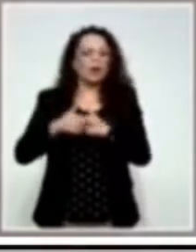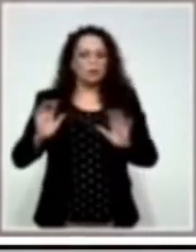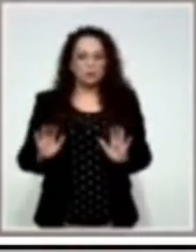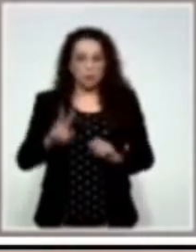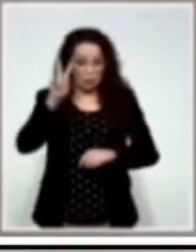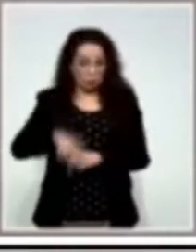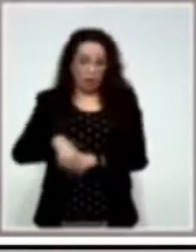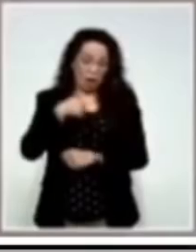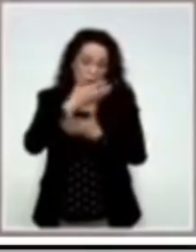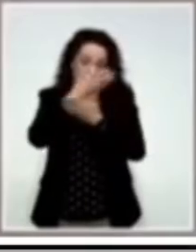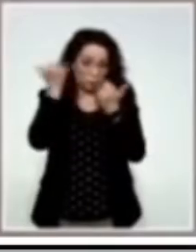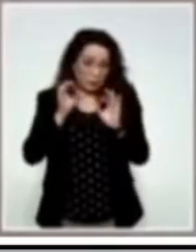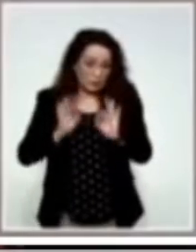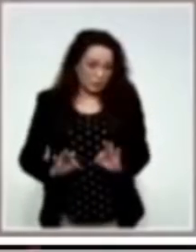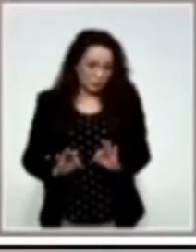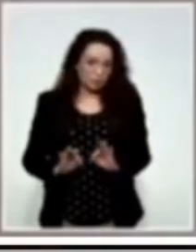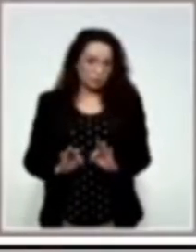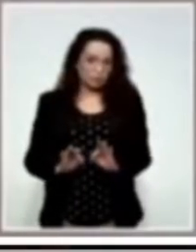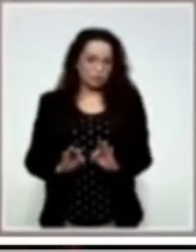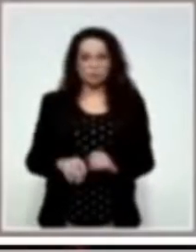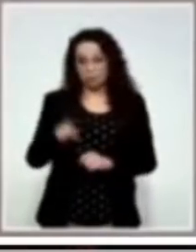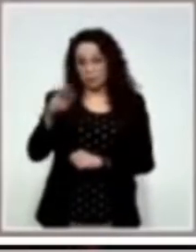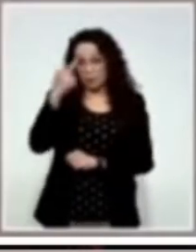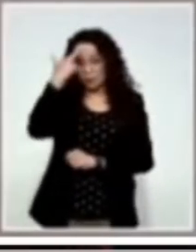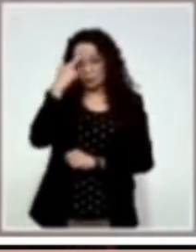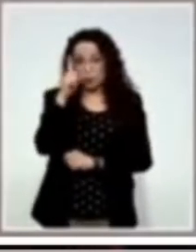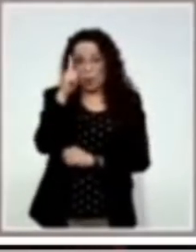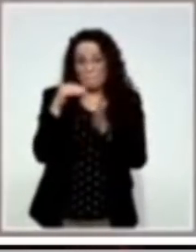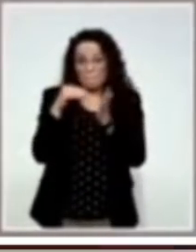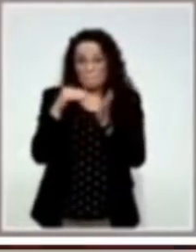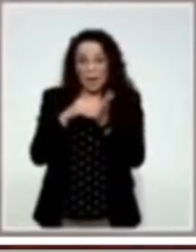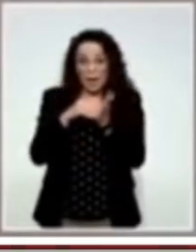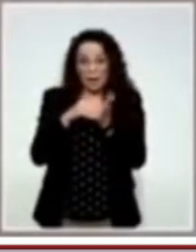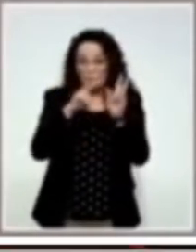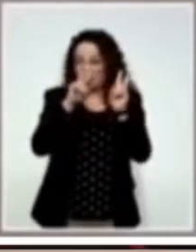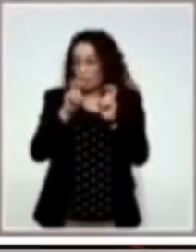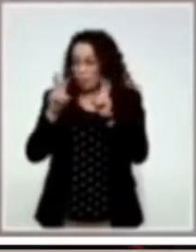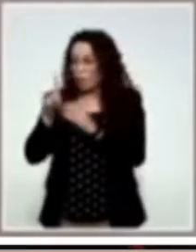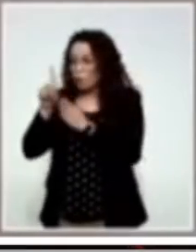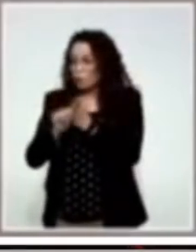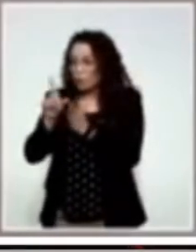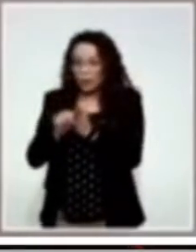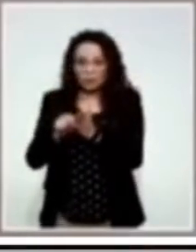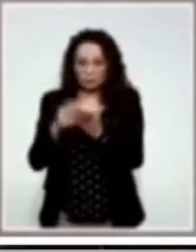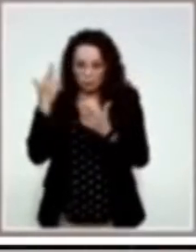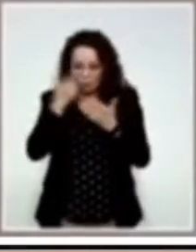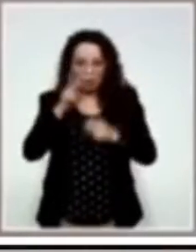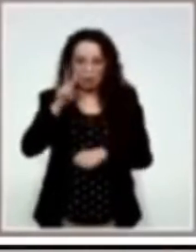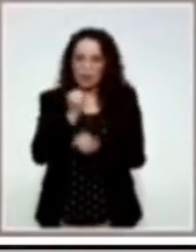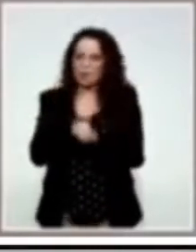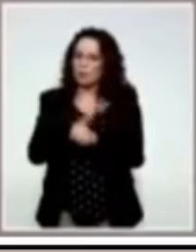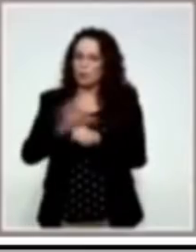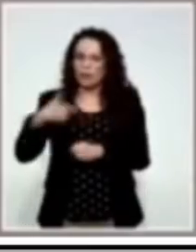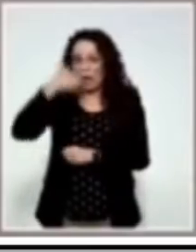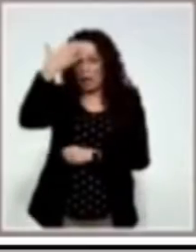sé. Recuerden ustedes que entran alrededor de 1,000 asuntos al mes a la Corte, entonces es imposible que yo tenga claro el estado procesal